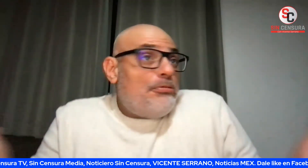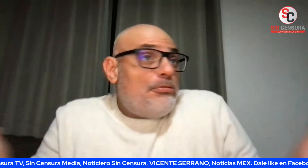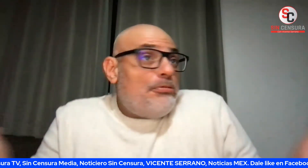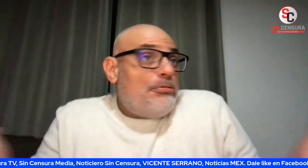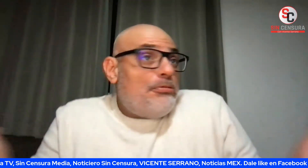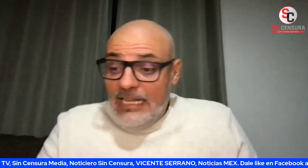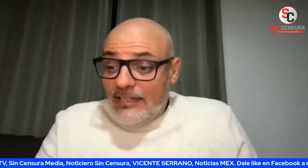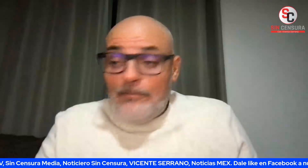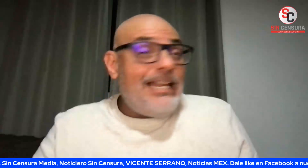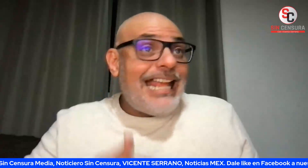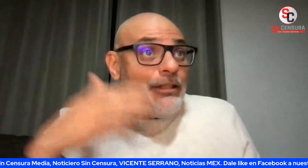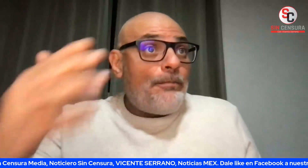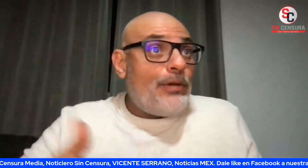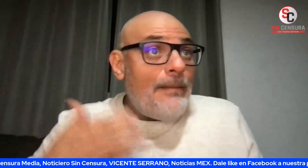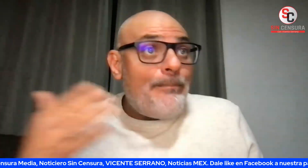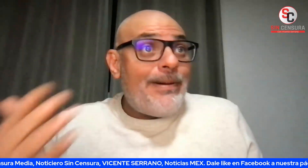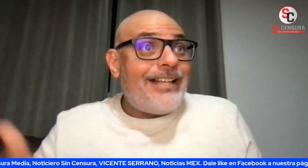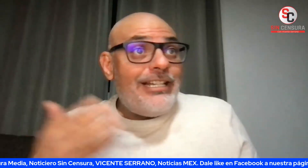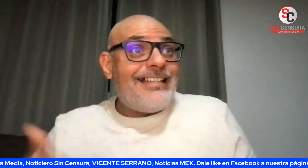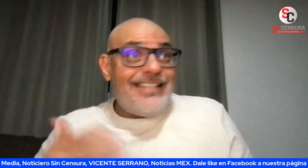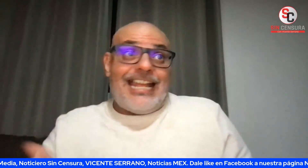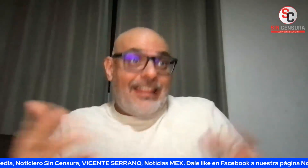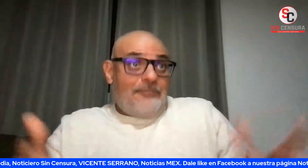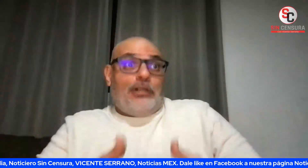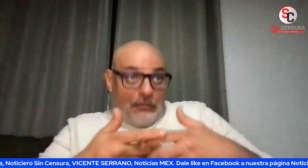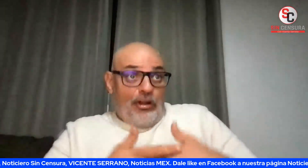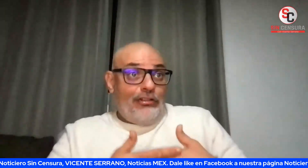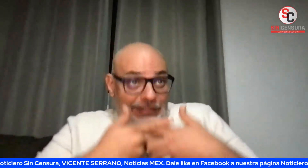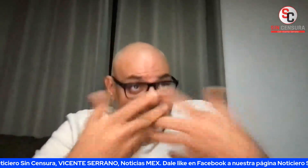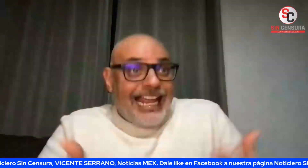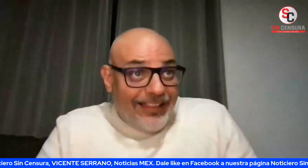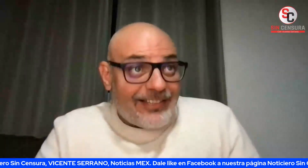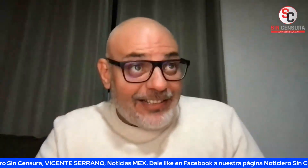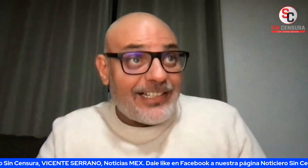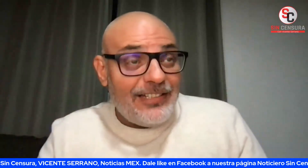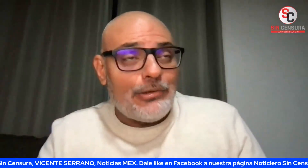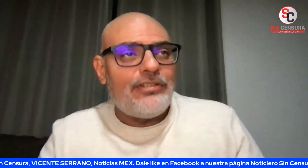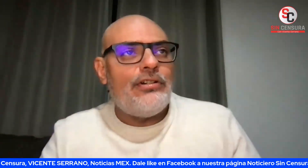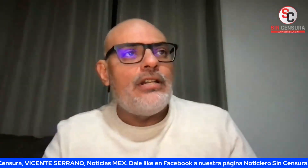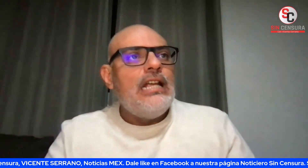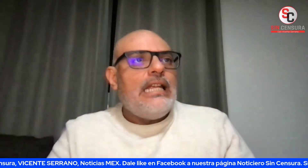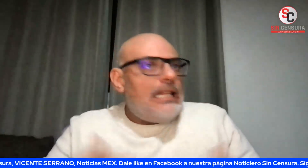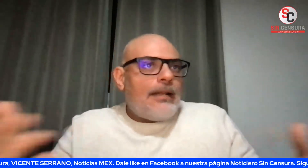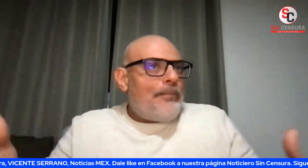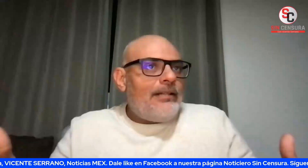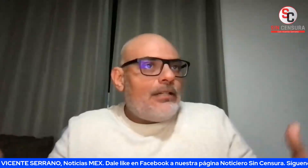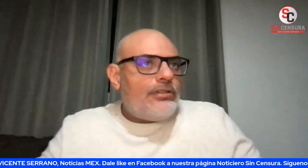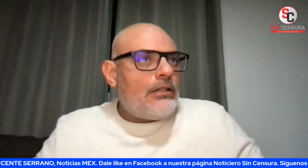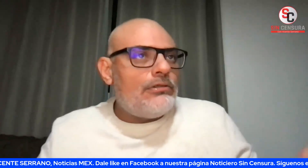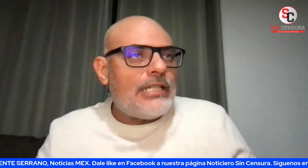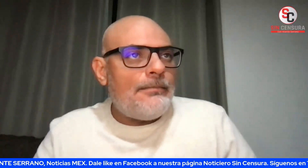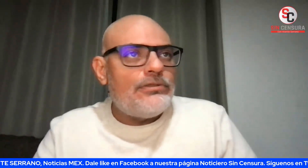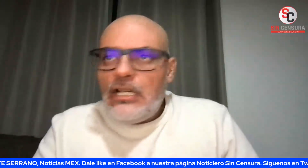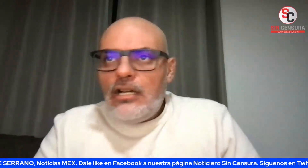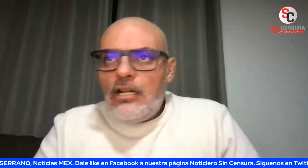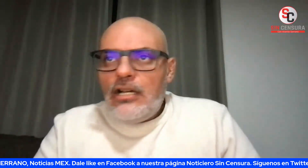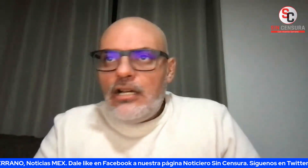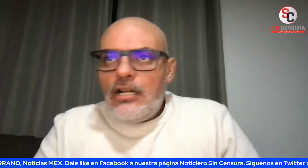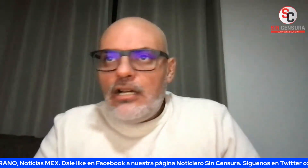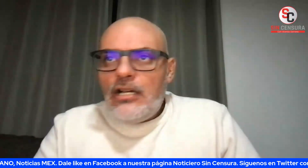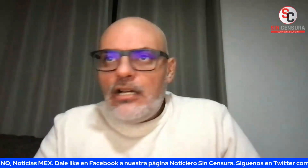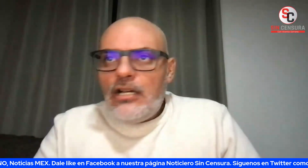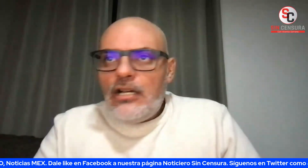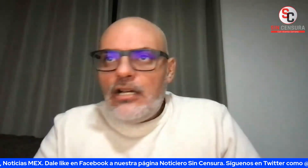lo fue replicando por el paso de las décadas, porque fueron décadas de esta situación y de repente nos encontramos